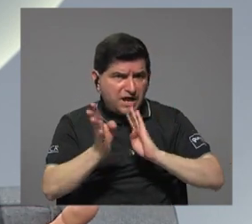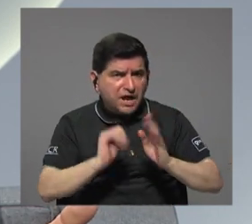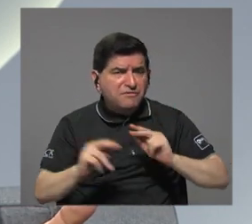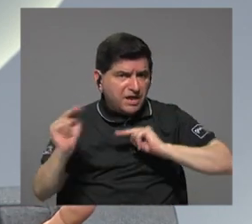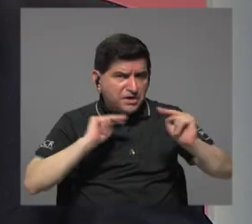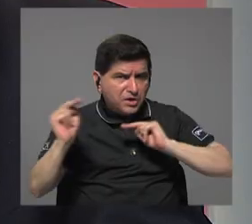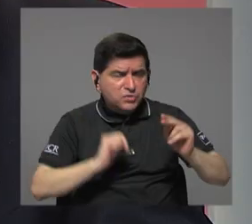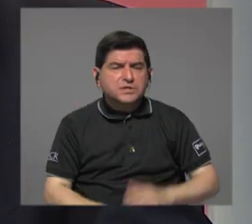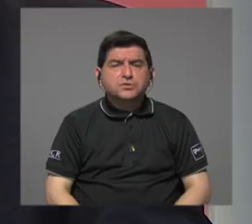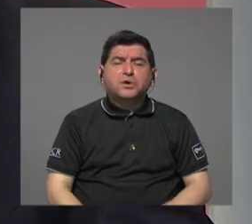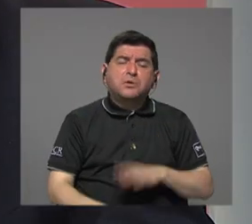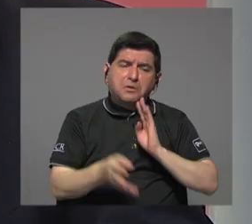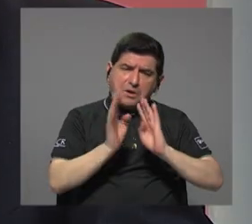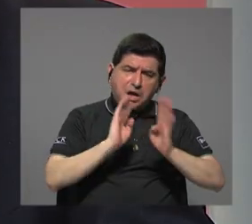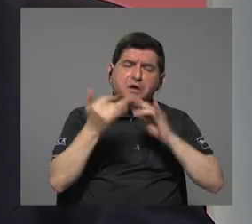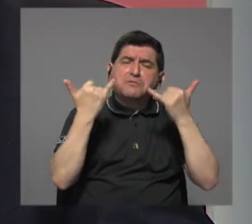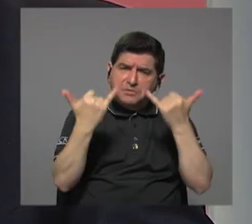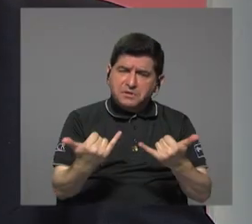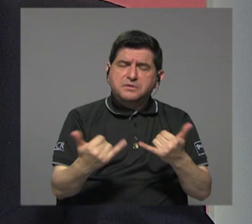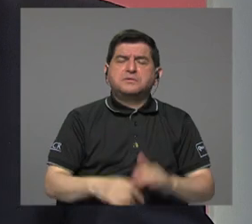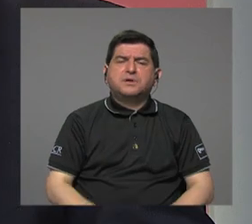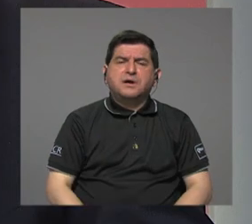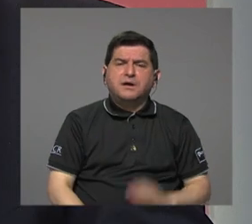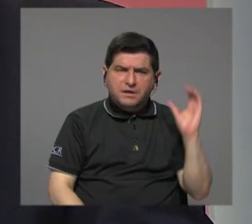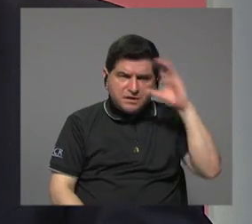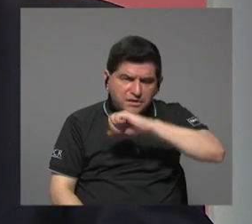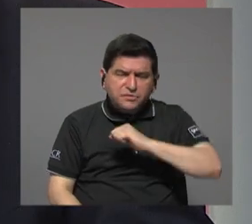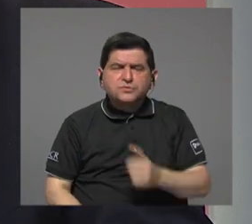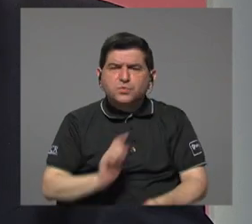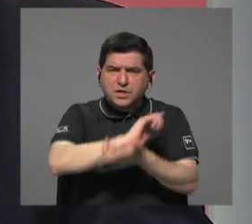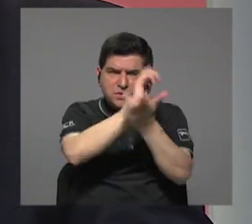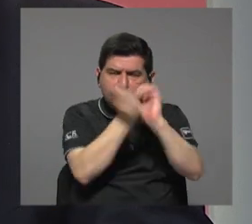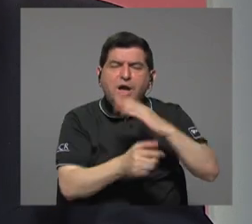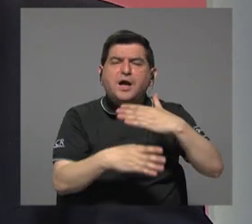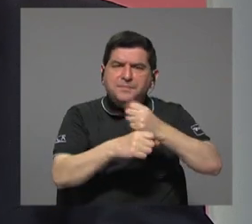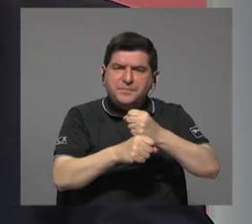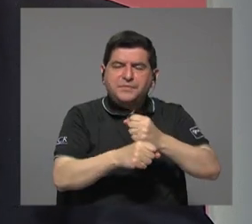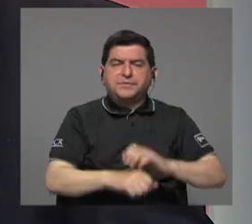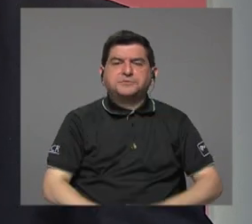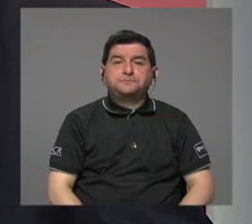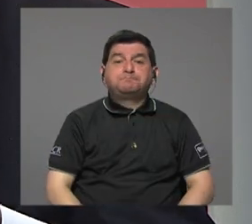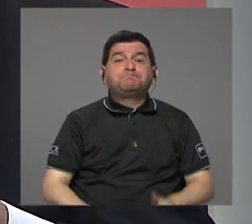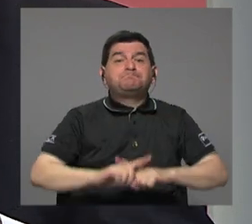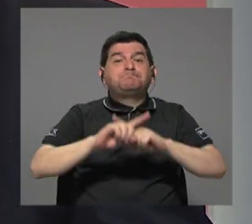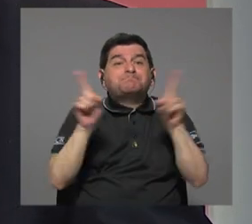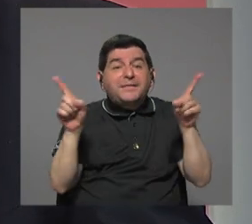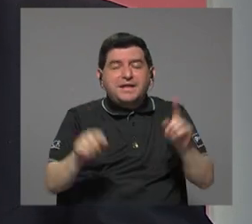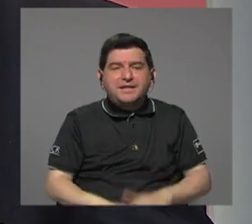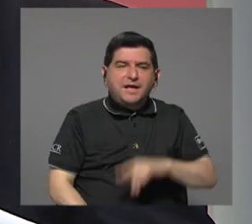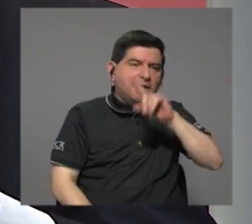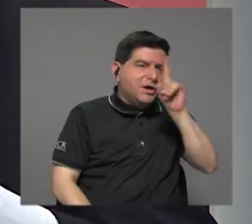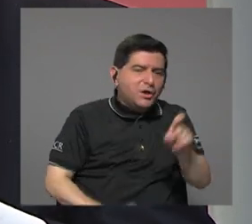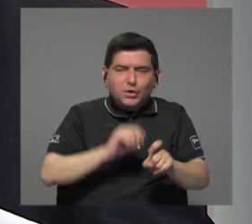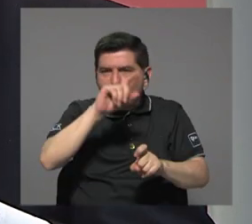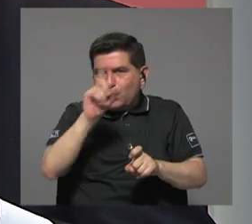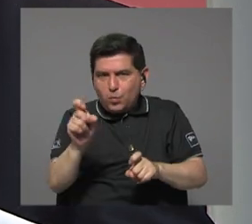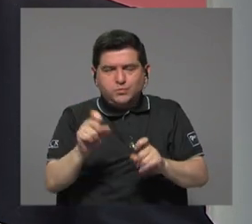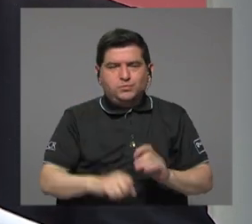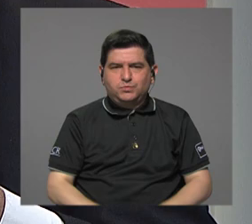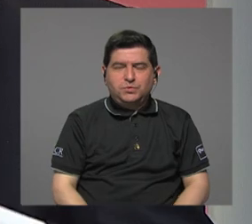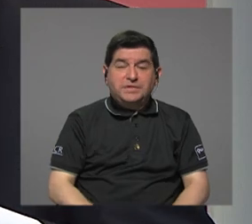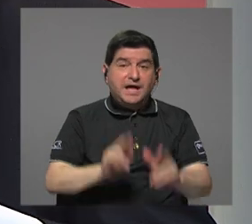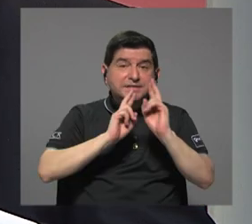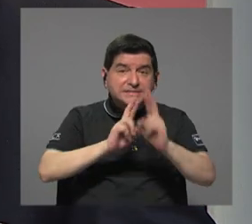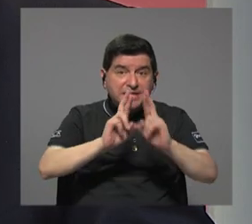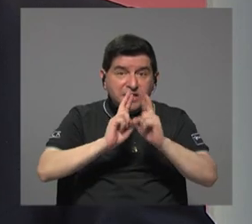hemos conversado ya y hemos visto los cambios que se están haciendo pero las consultas y las